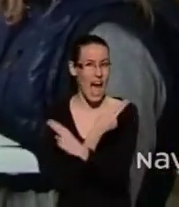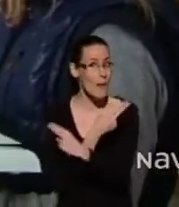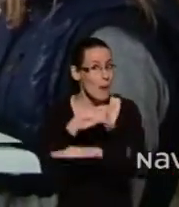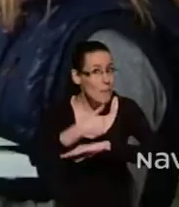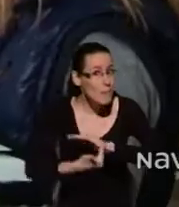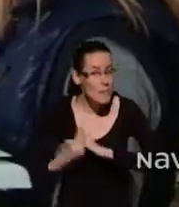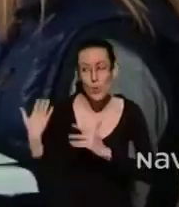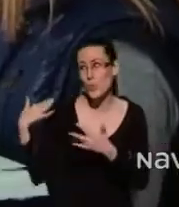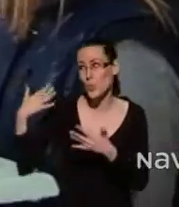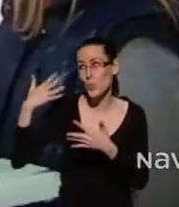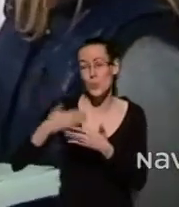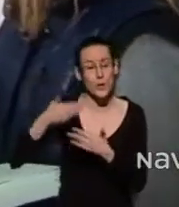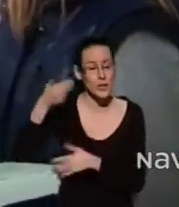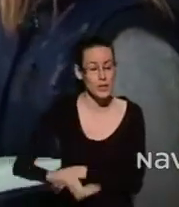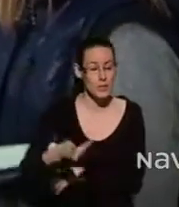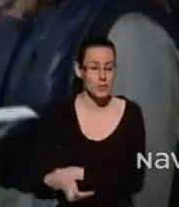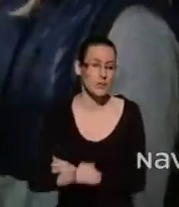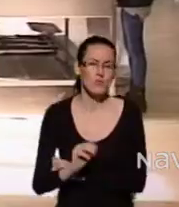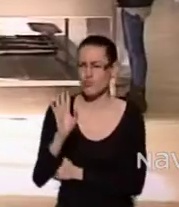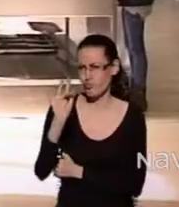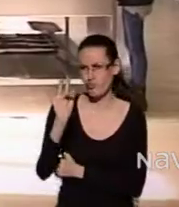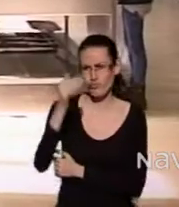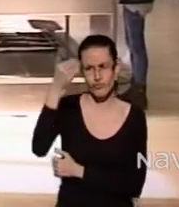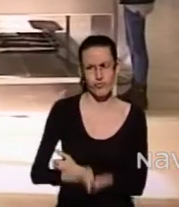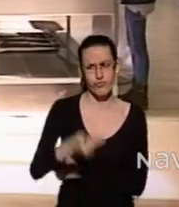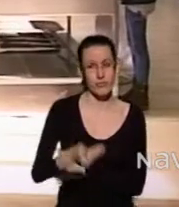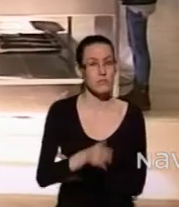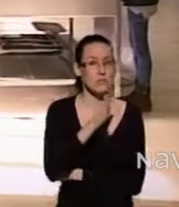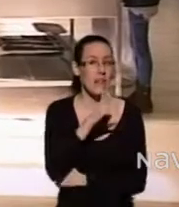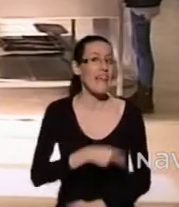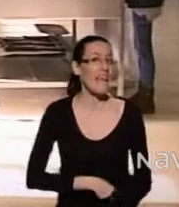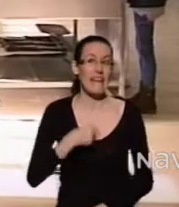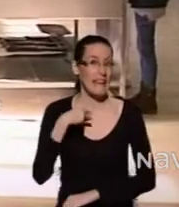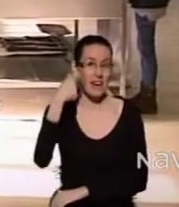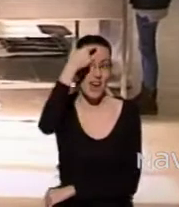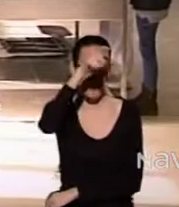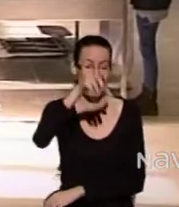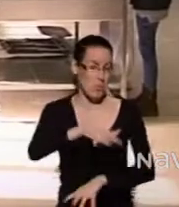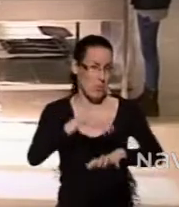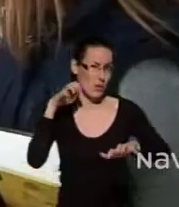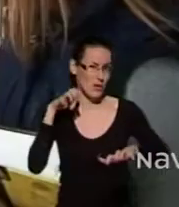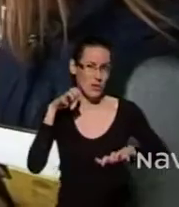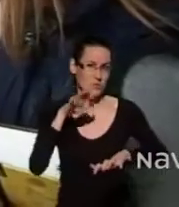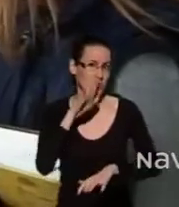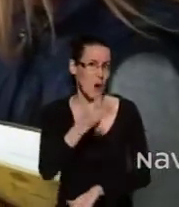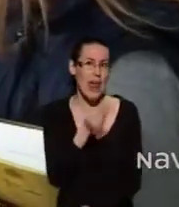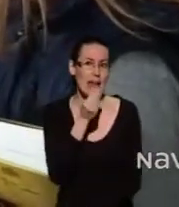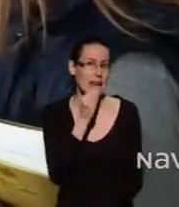Importantísimo. Sí, bueno, ha sido importantísimo como en general todos los pueblos, como alimento